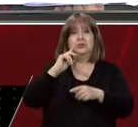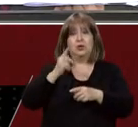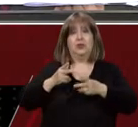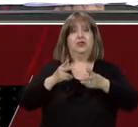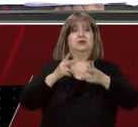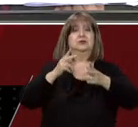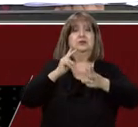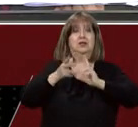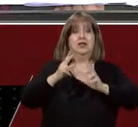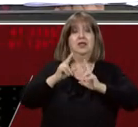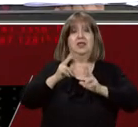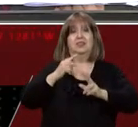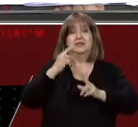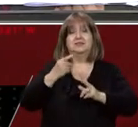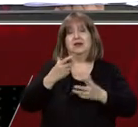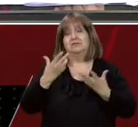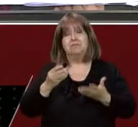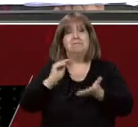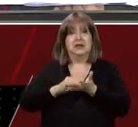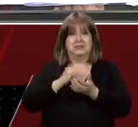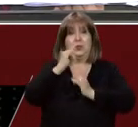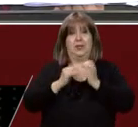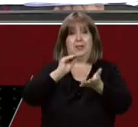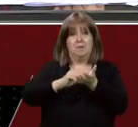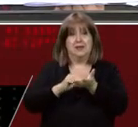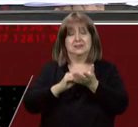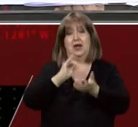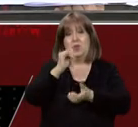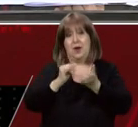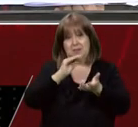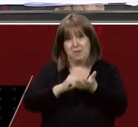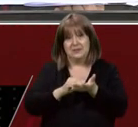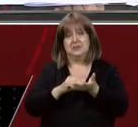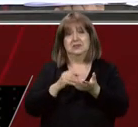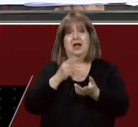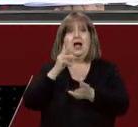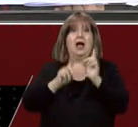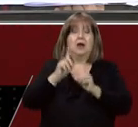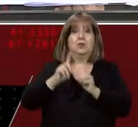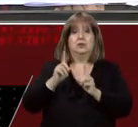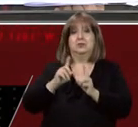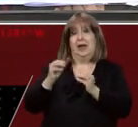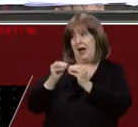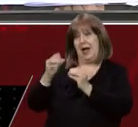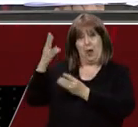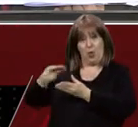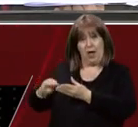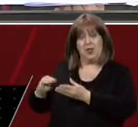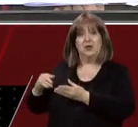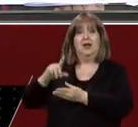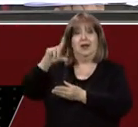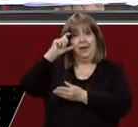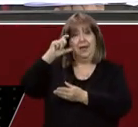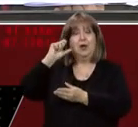gente, sacan el velo y se animan a contar más. Algunas de las cuestiones, inclusive el doctor Lecour, mi socio, conocido